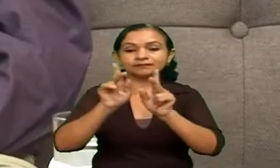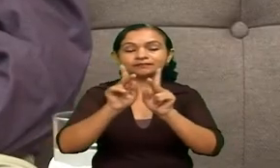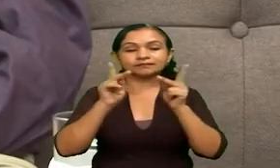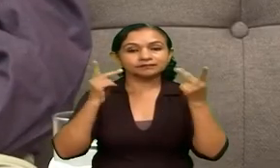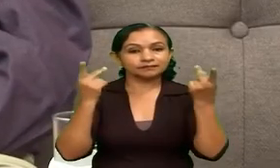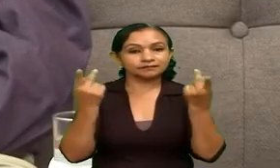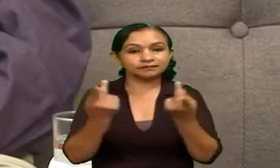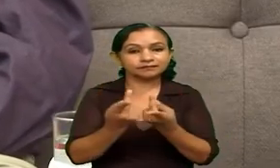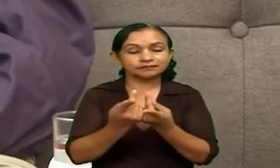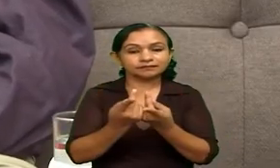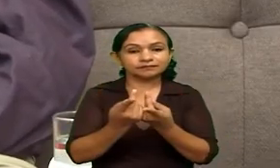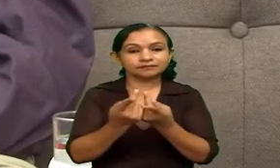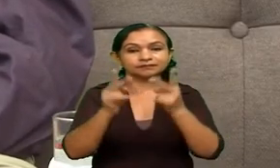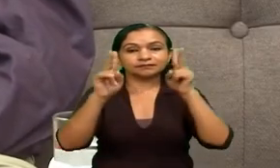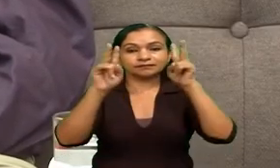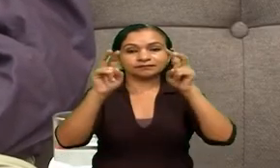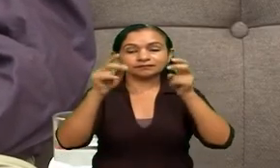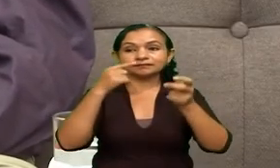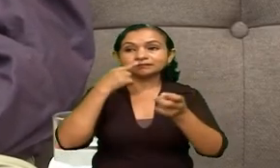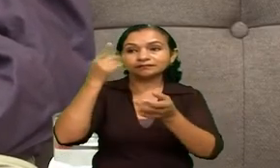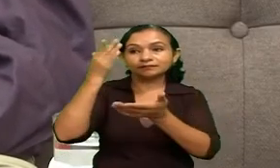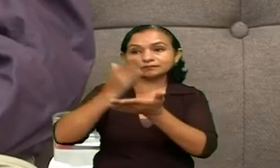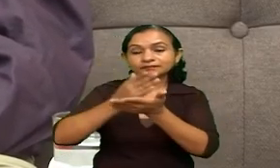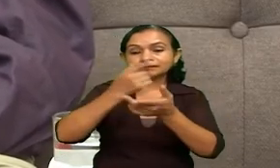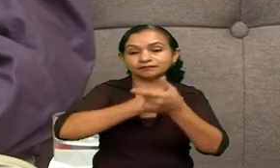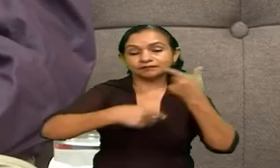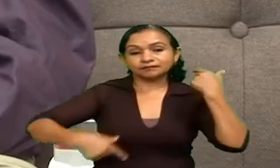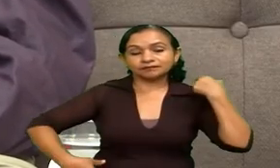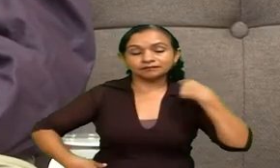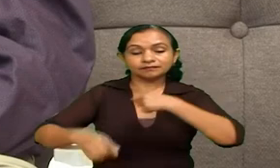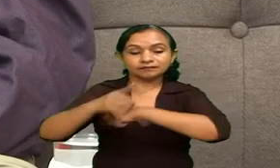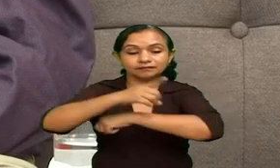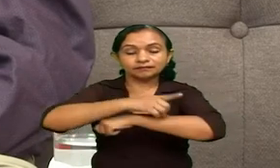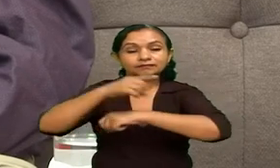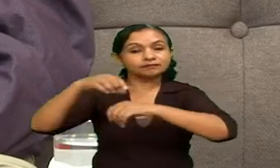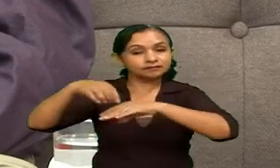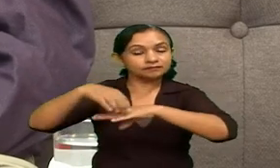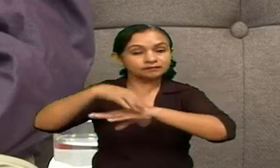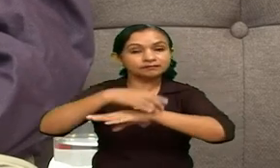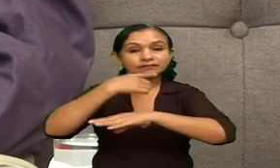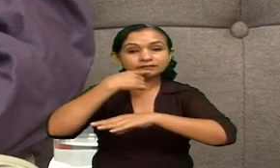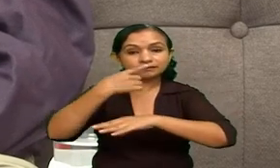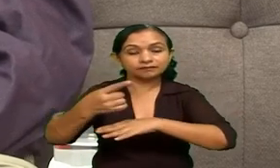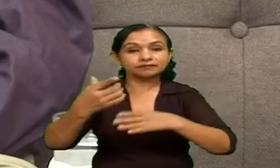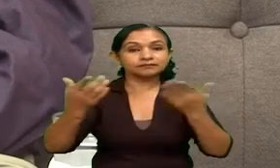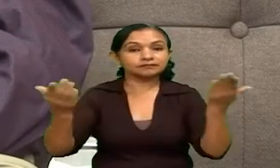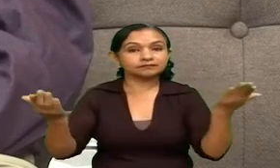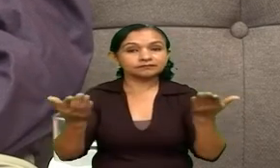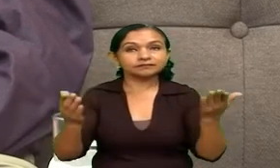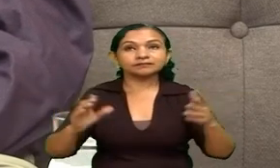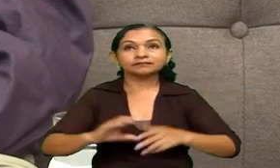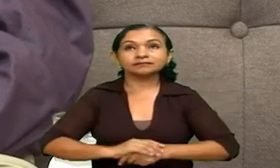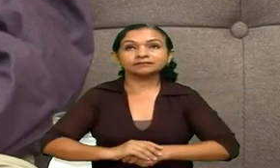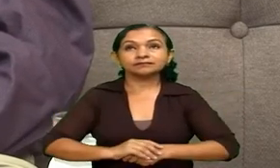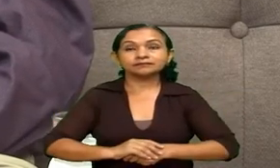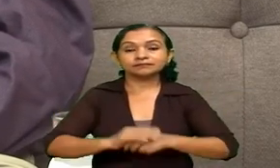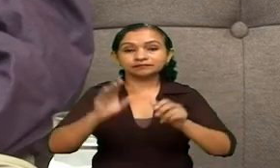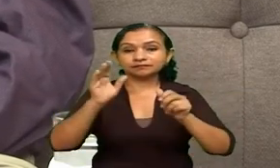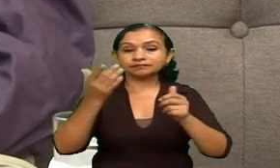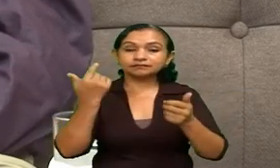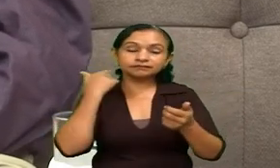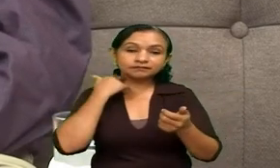pueblo, basado en el mandato de nuestro presidente, el comandante Daniel, y la compañera Rosario. Y cada vez